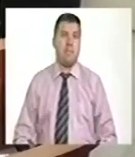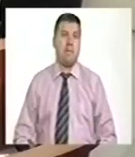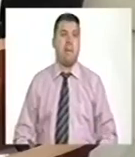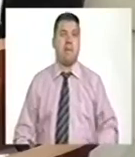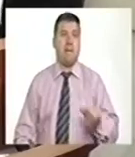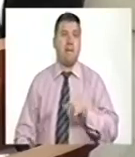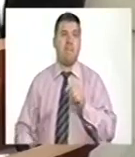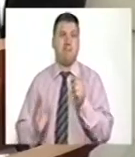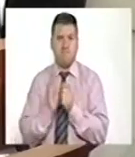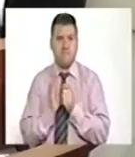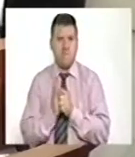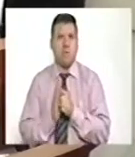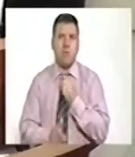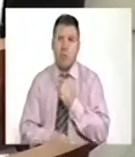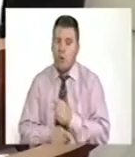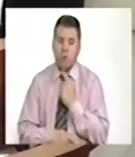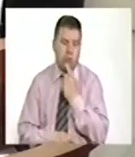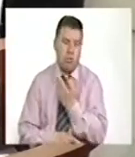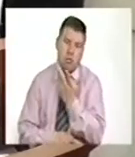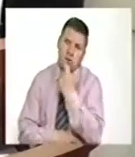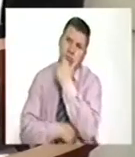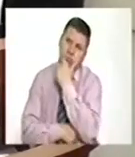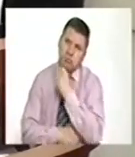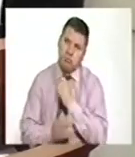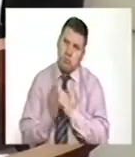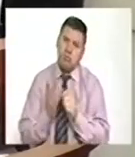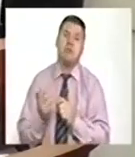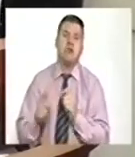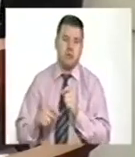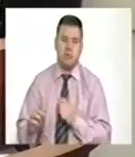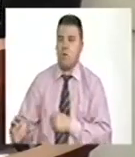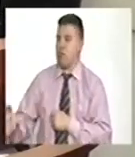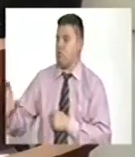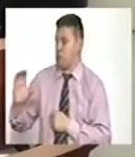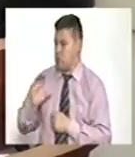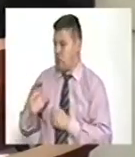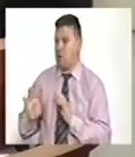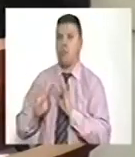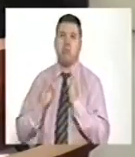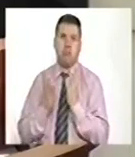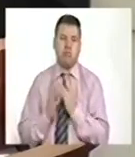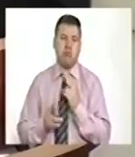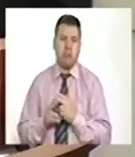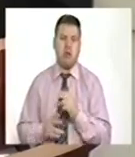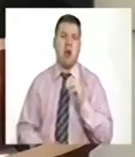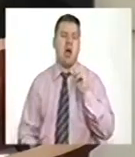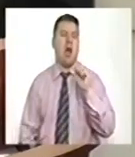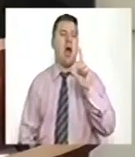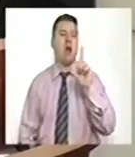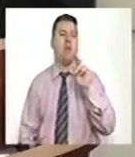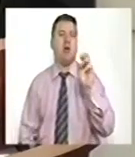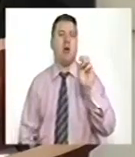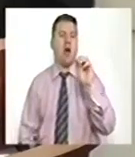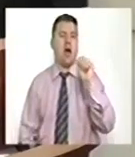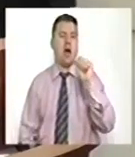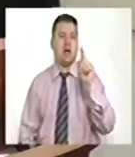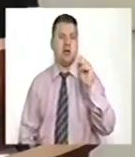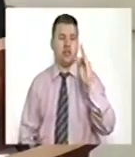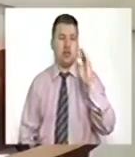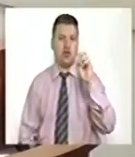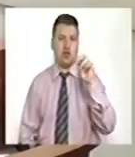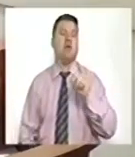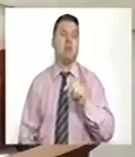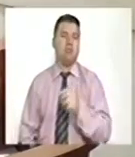Igualmente, corrobora que recibió dineros del senador Álvaro Astol, en